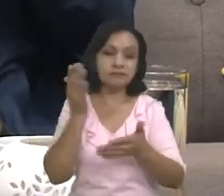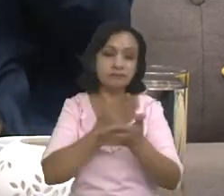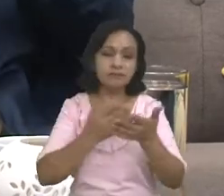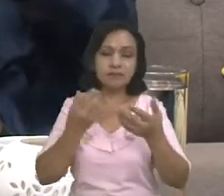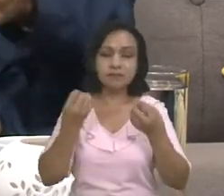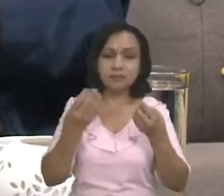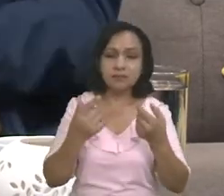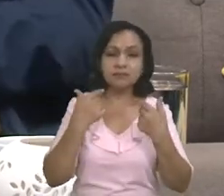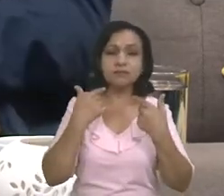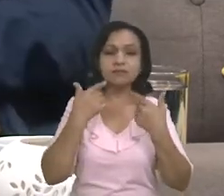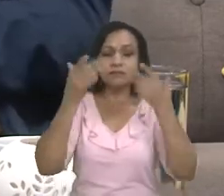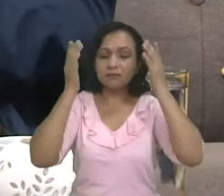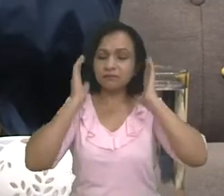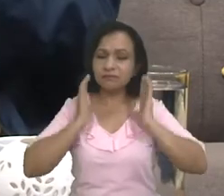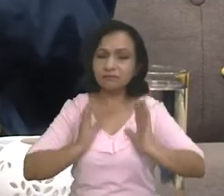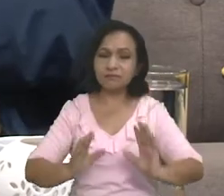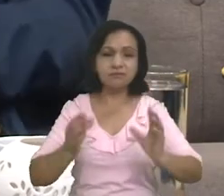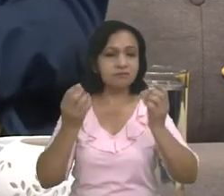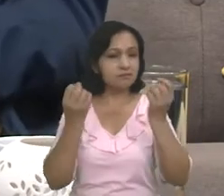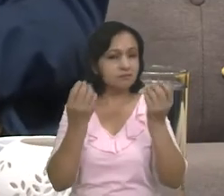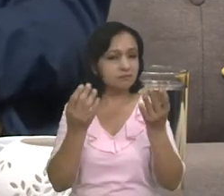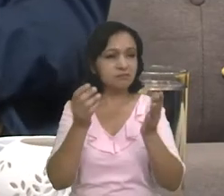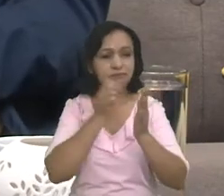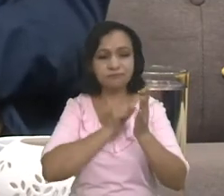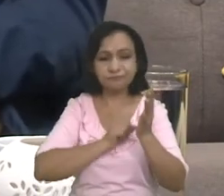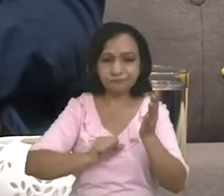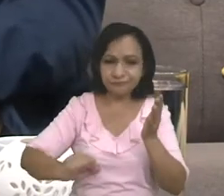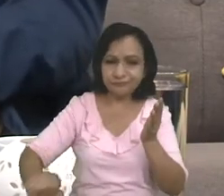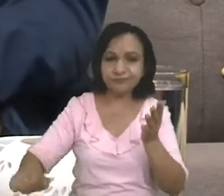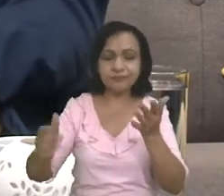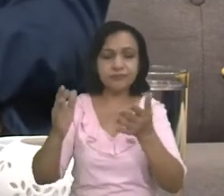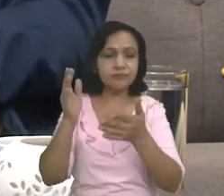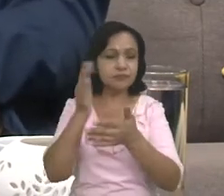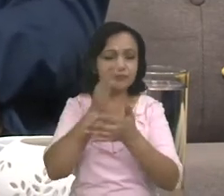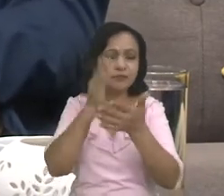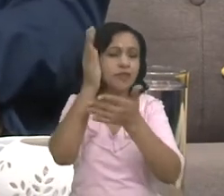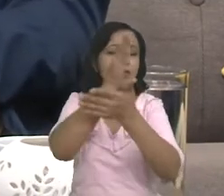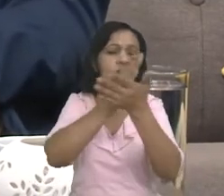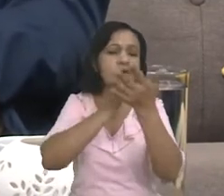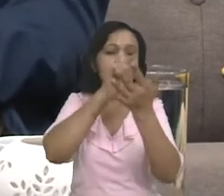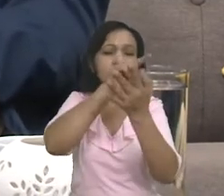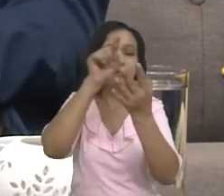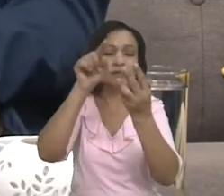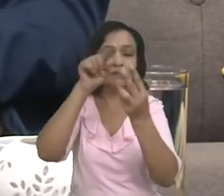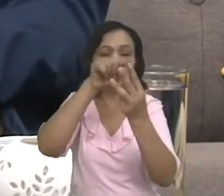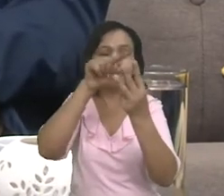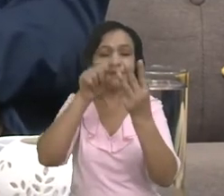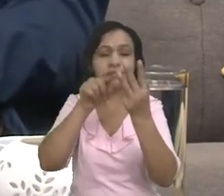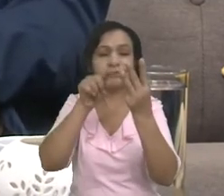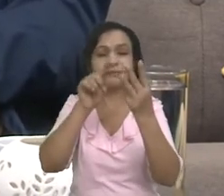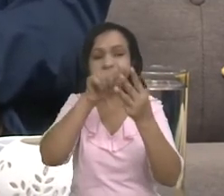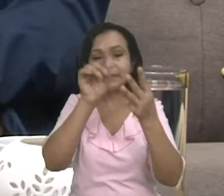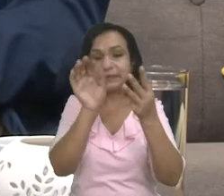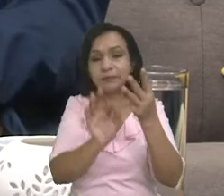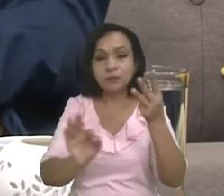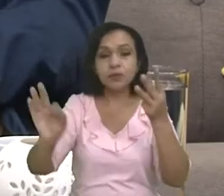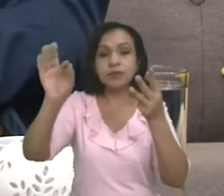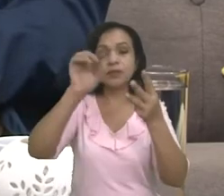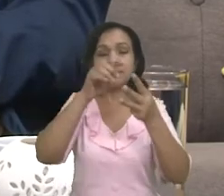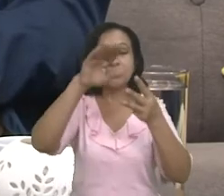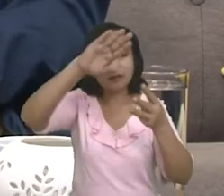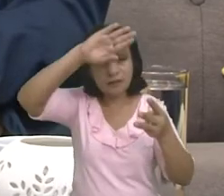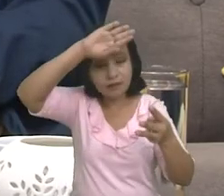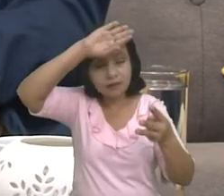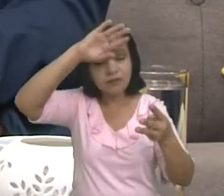malestar en general pueden darle diarrea que son muy pocos pero estos tres síntomas son los claves fiebre